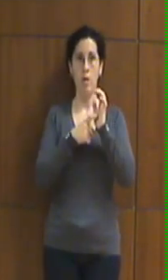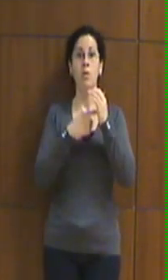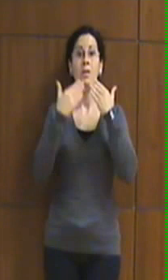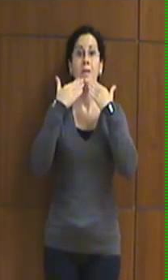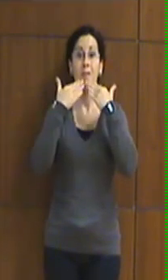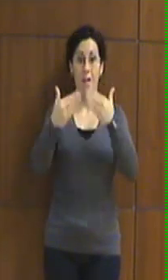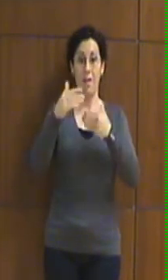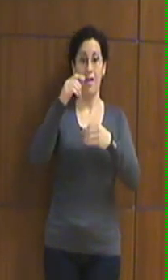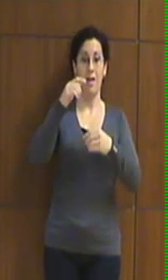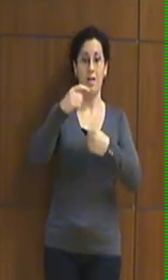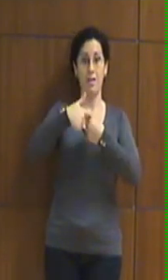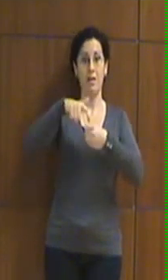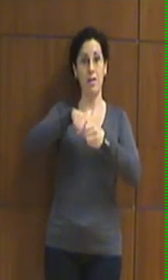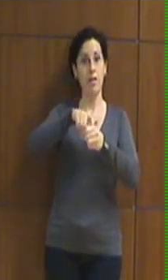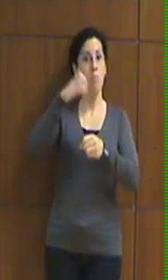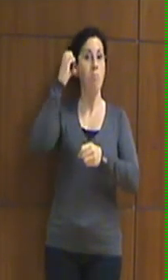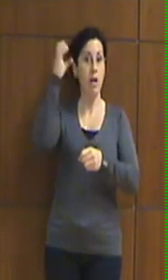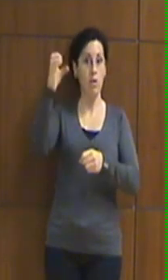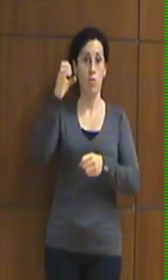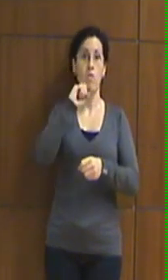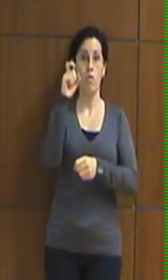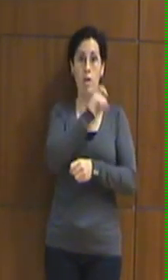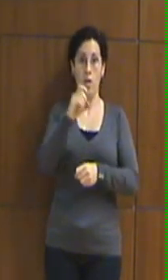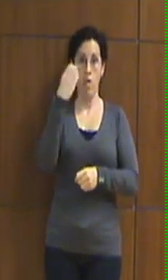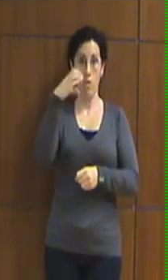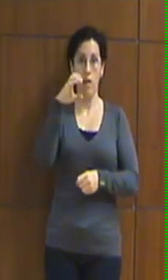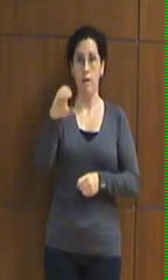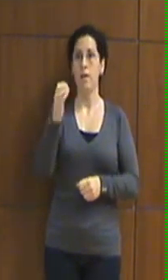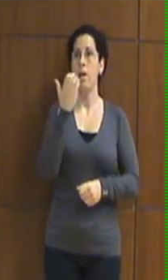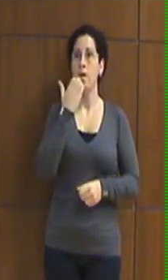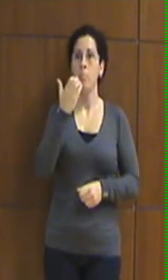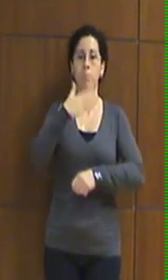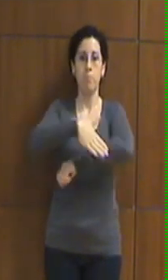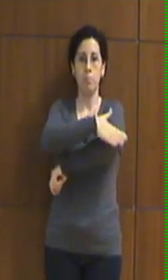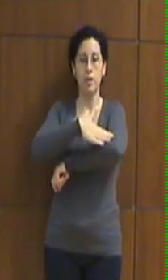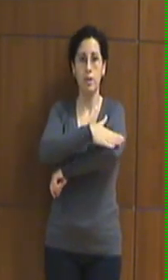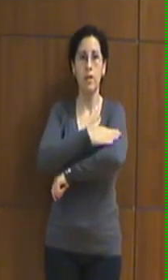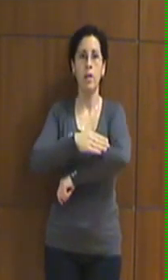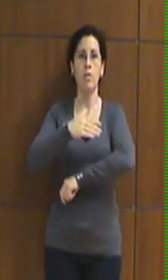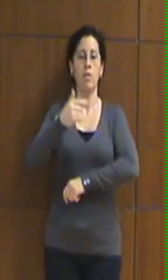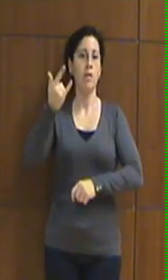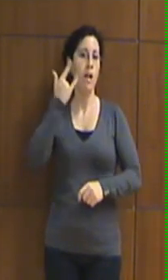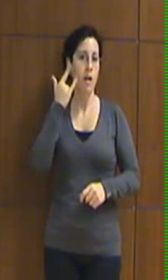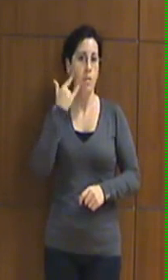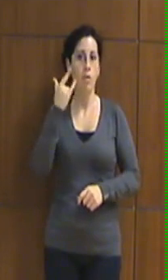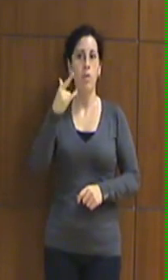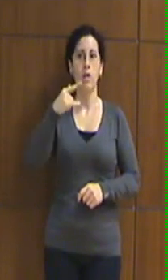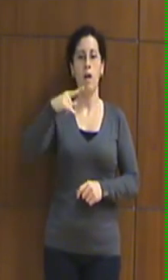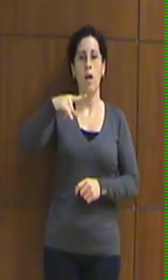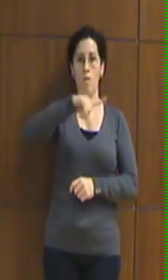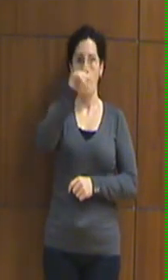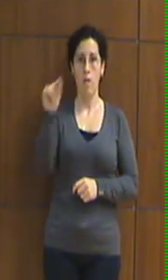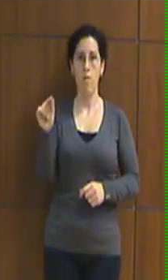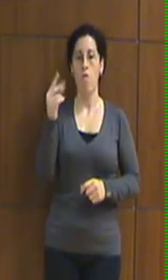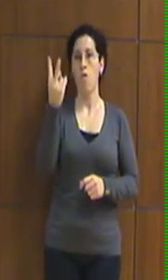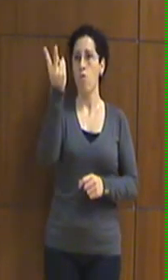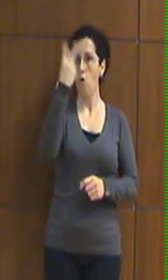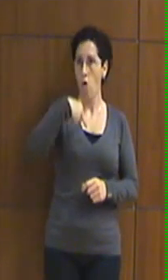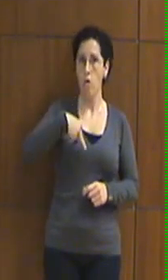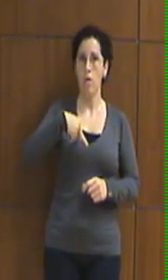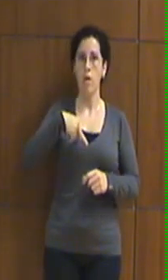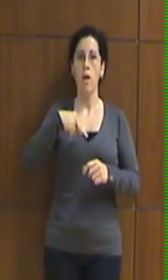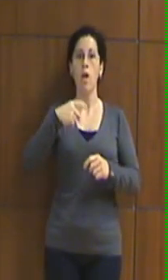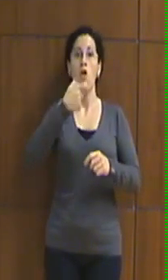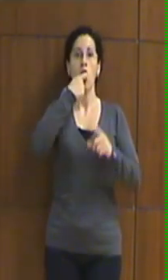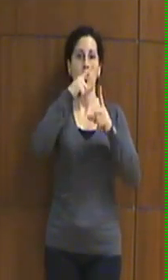a ellos, tanto Ministerio como Telefónica, Vodafone, la Fundación Vodafone 11, Corte